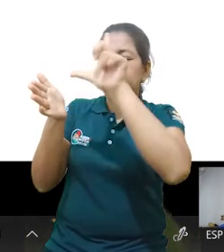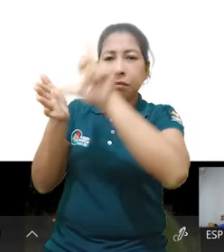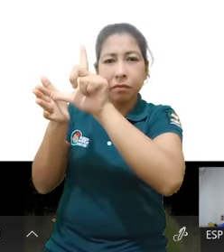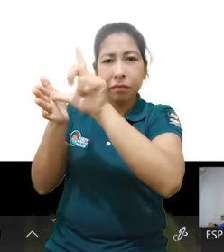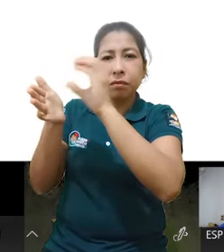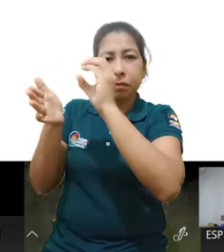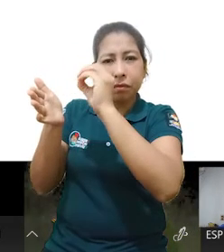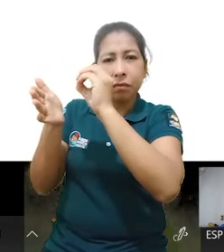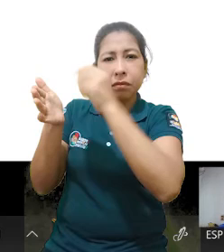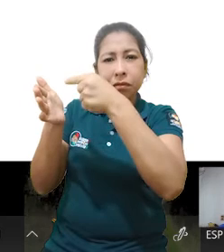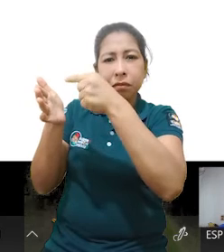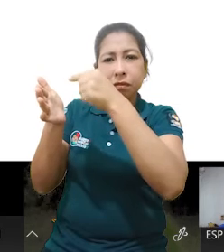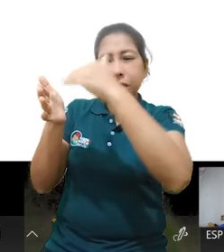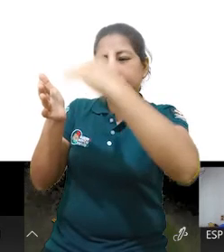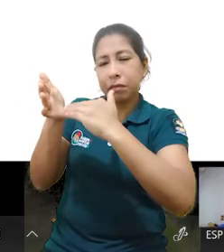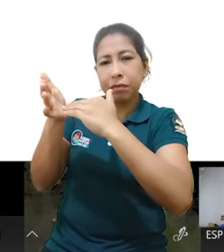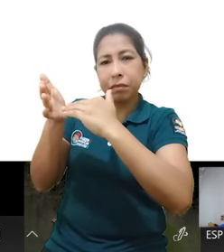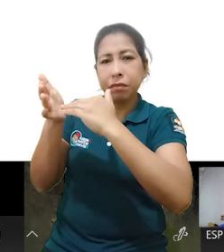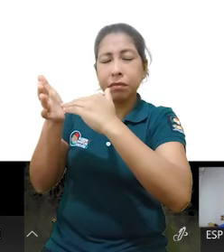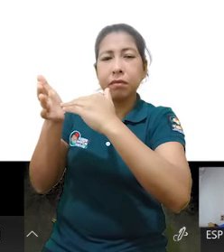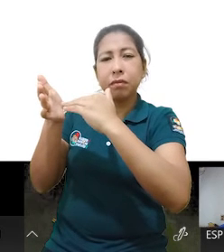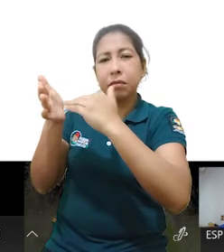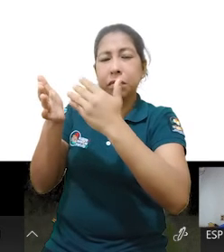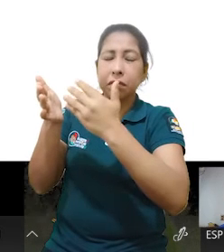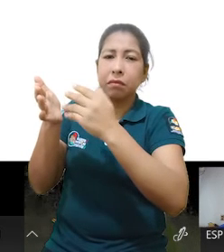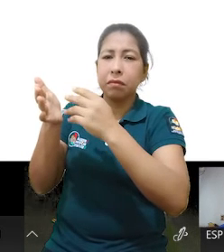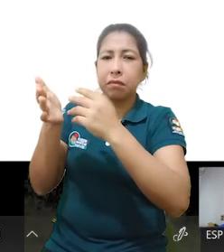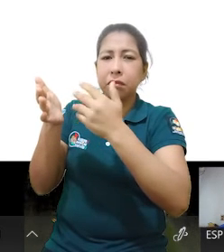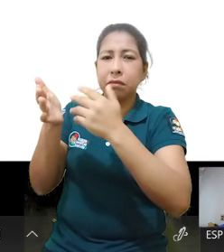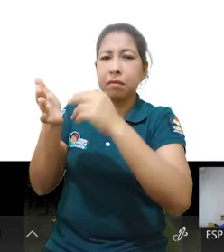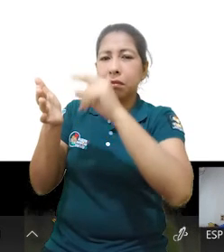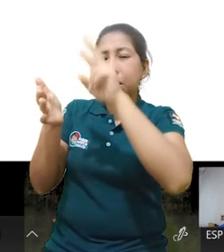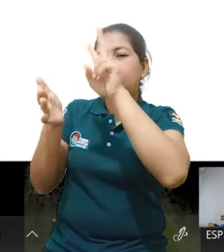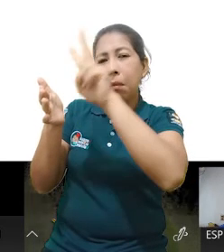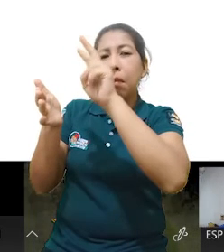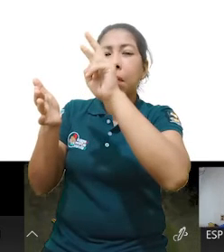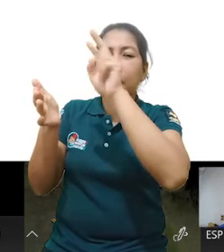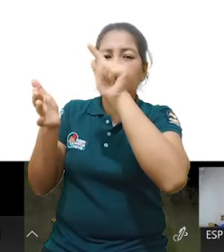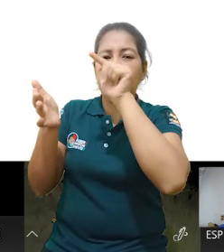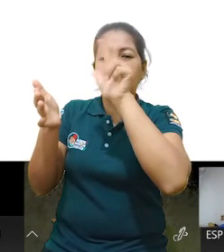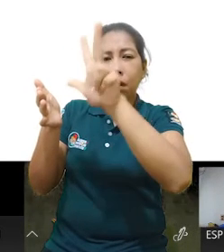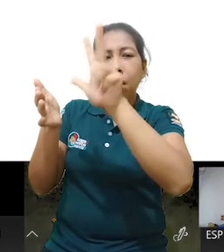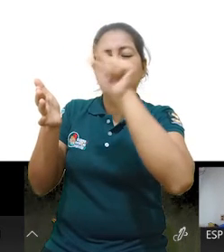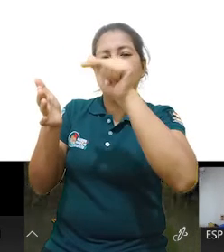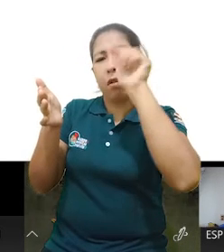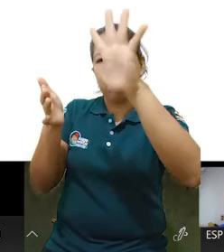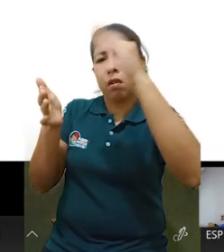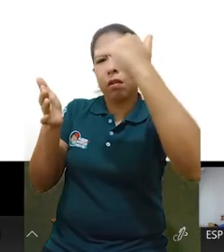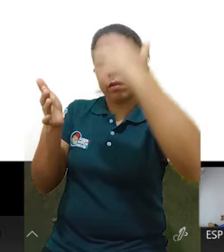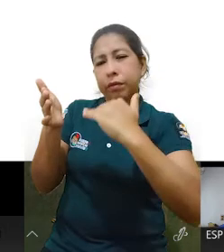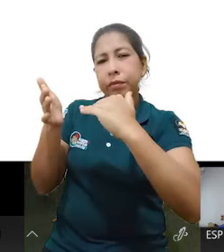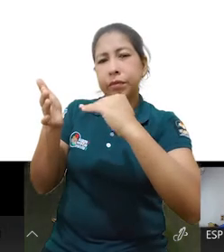base 3. Vamos a hacer el cambio de base en esta calculadora, logaritmo de 23.5. dividido